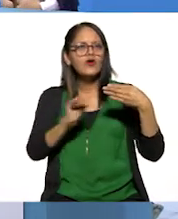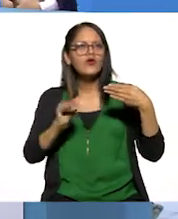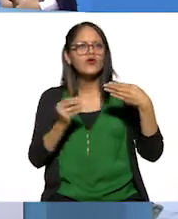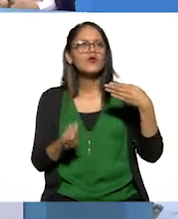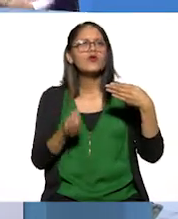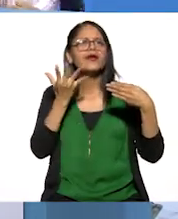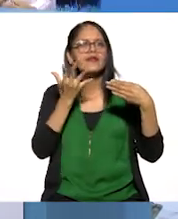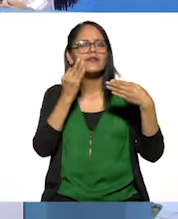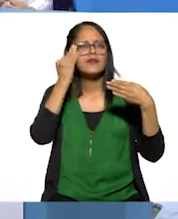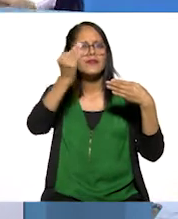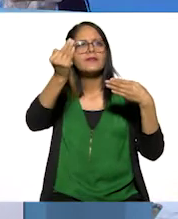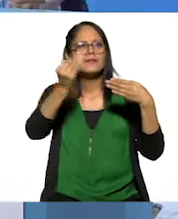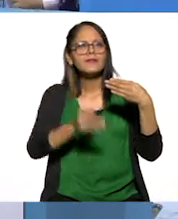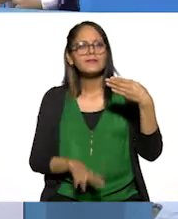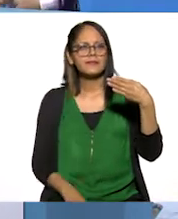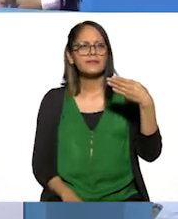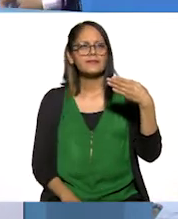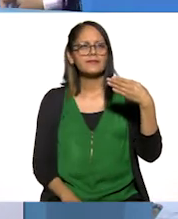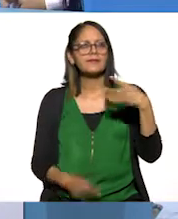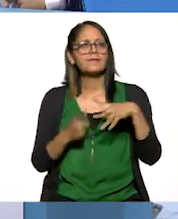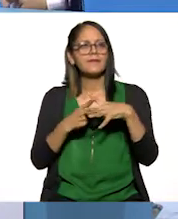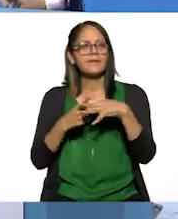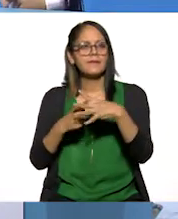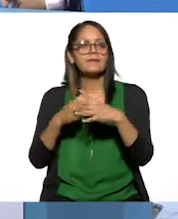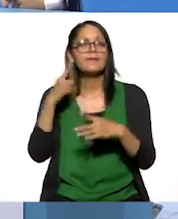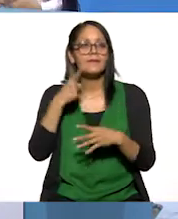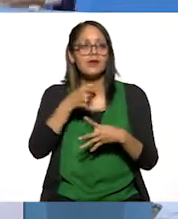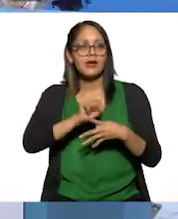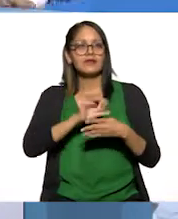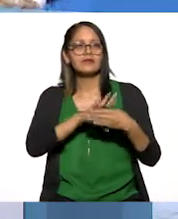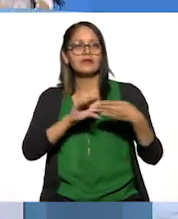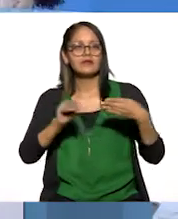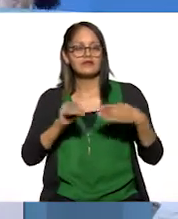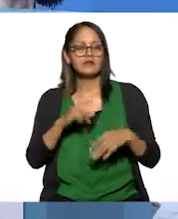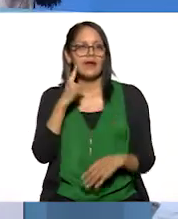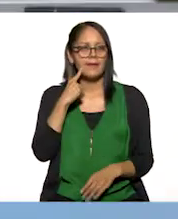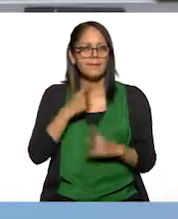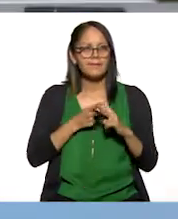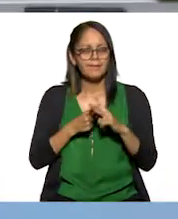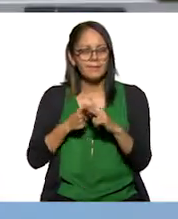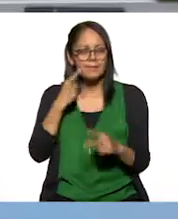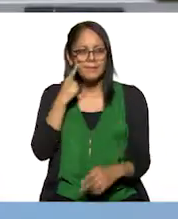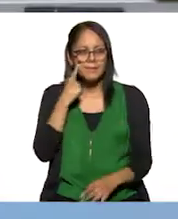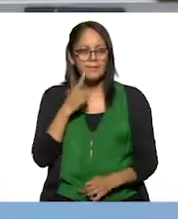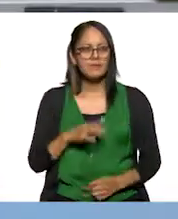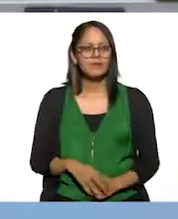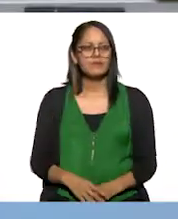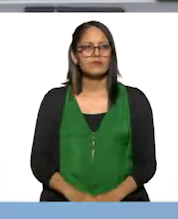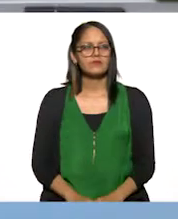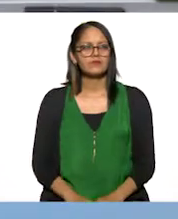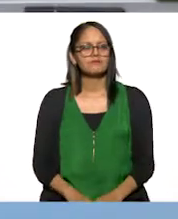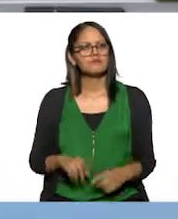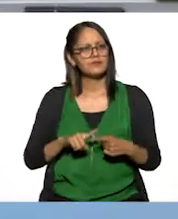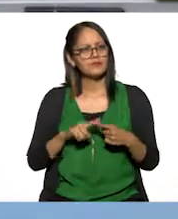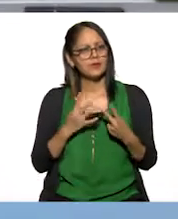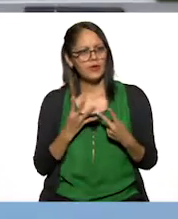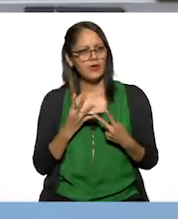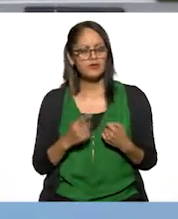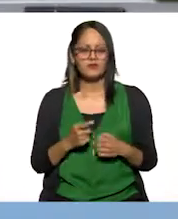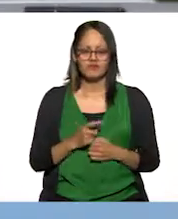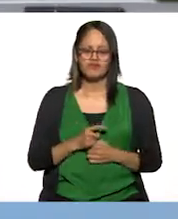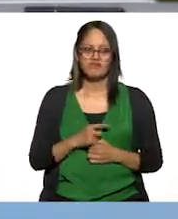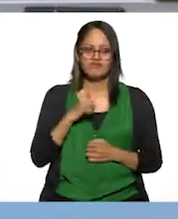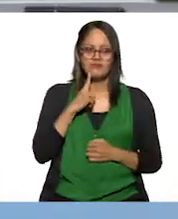el tiempo total de las clases de matemáticas en una semana? A ver, voy a contar. Y cuatro, y de cada